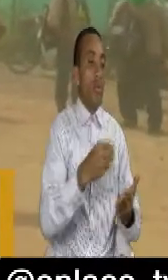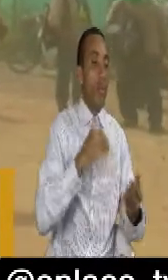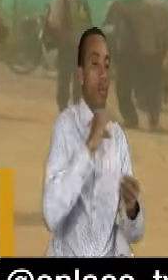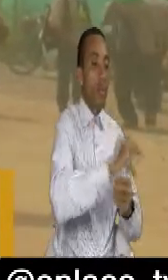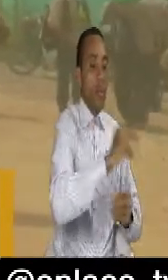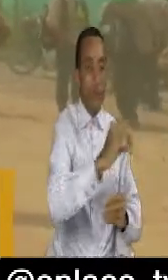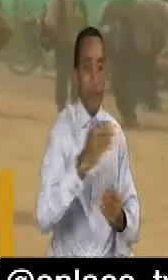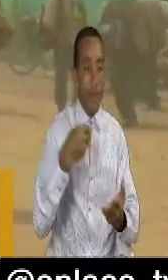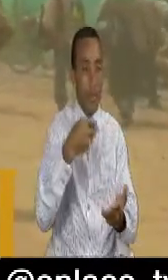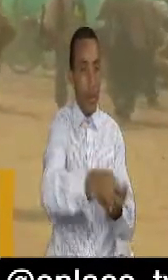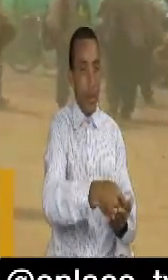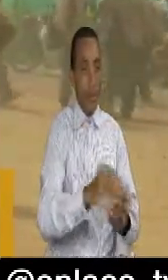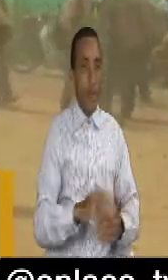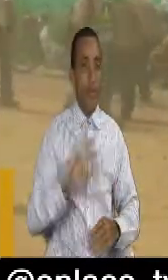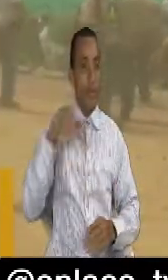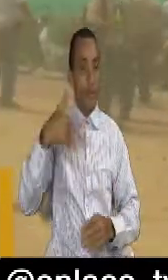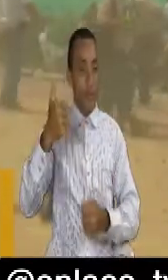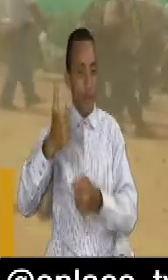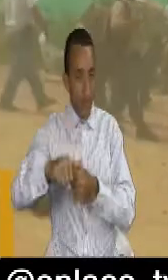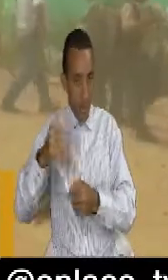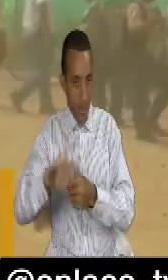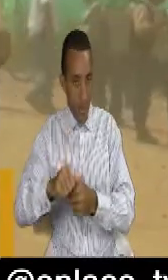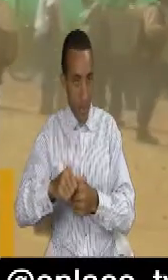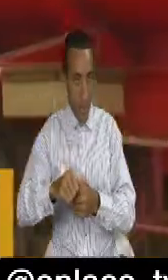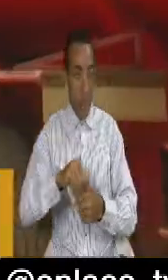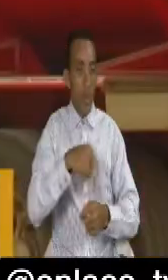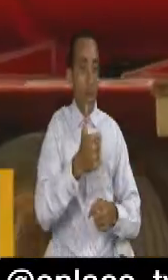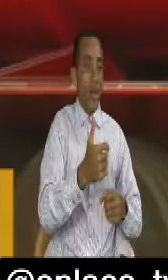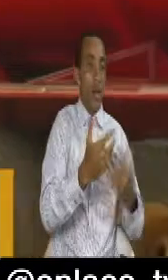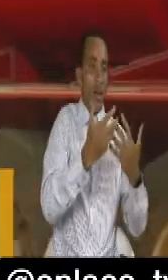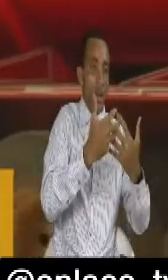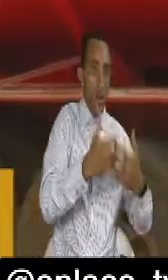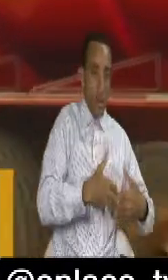del encuentro entre Ecopetrol y la firma contratista, el intercambiador de la Virgen